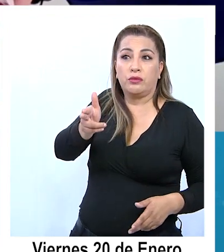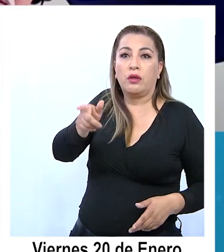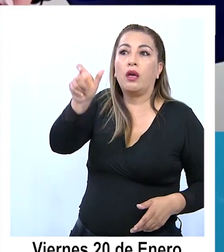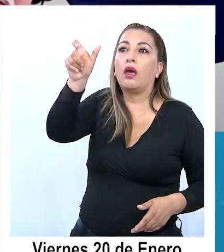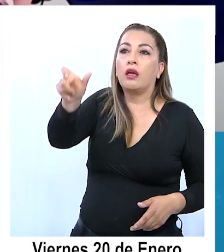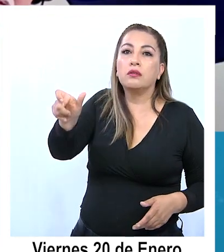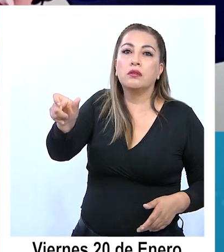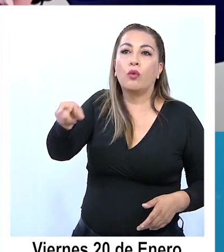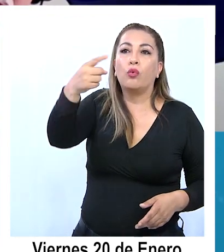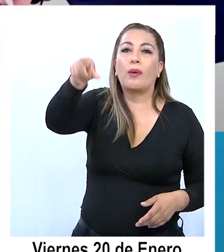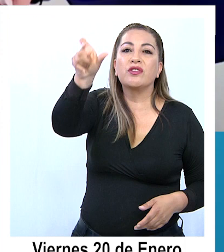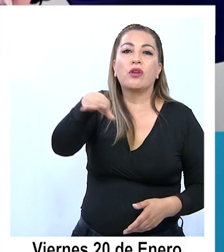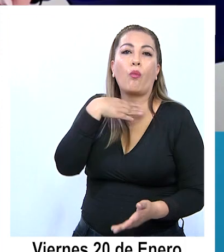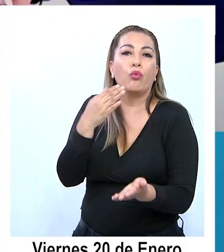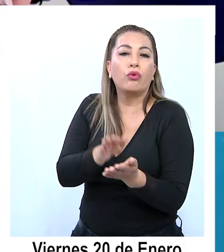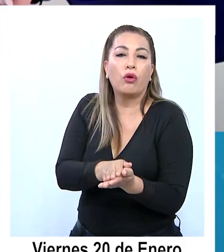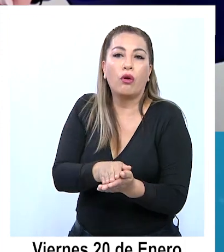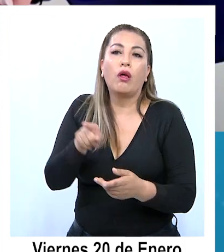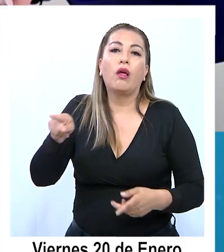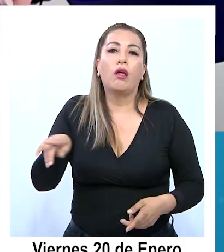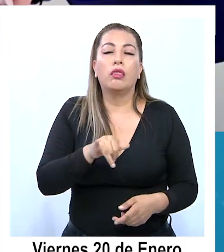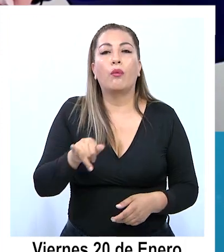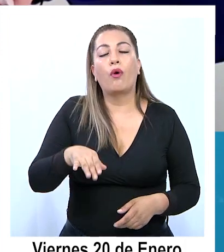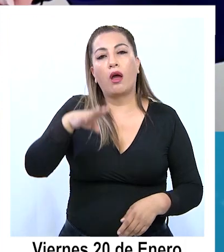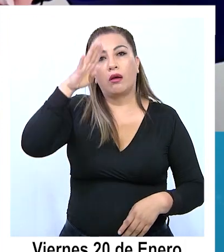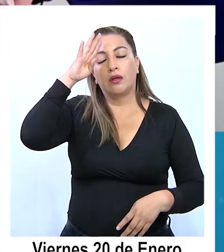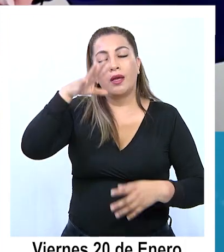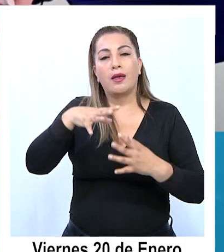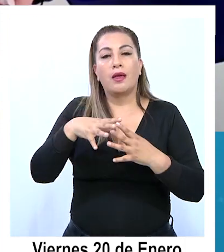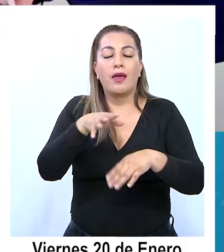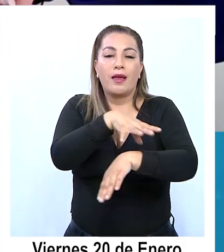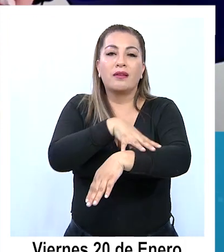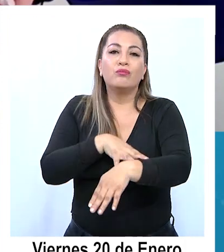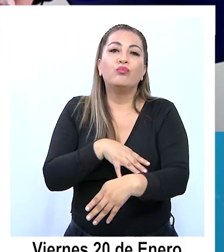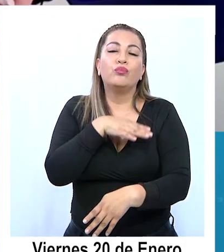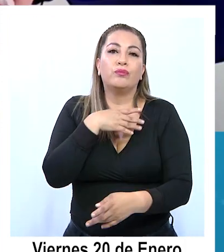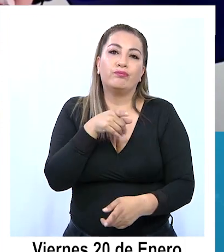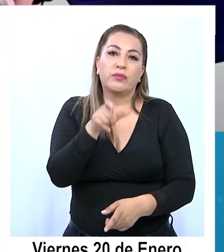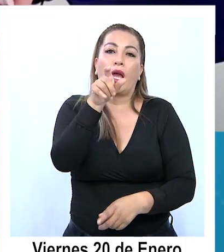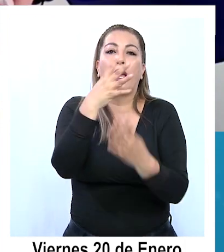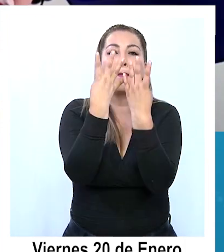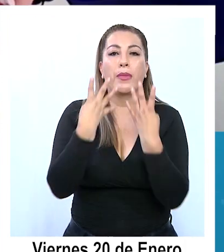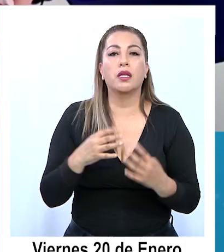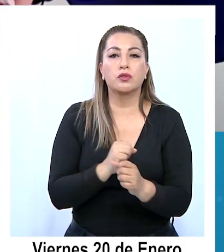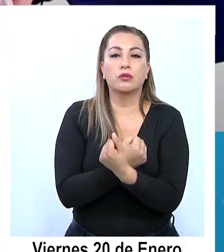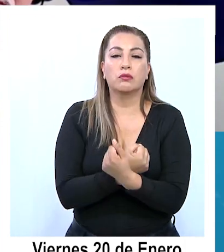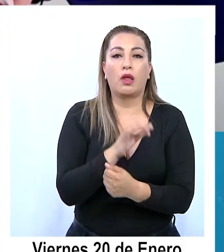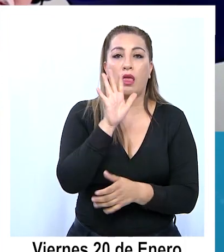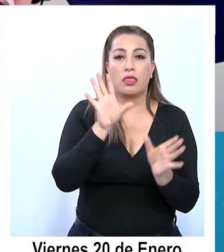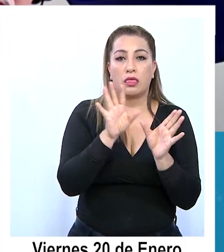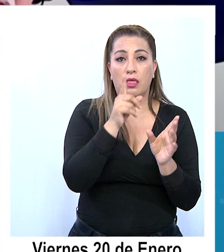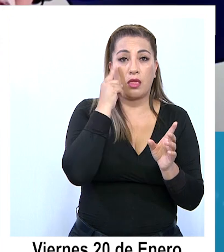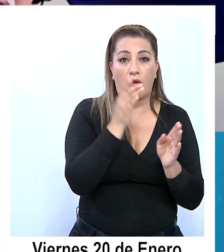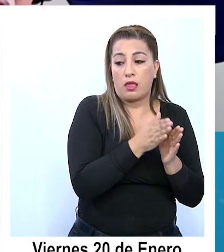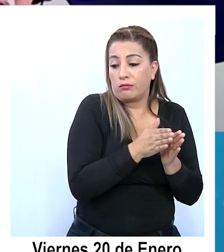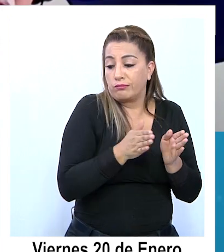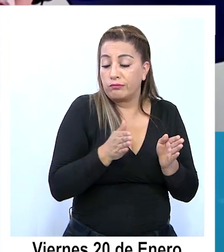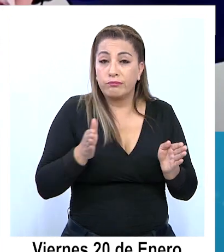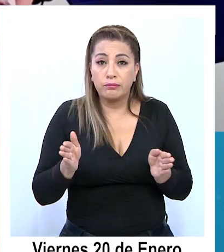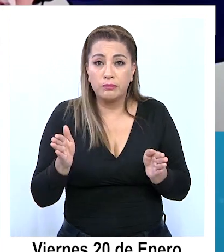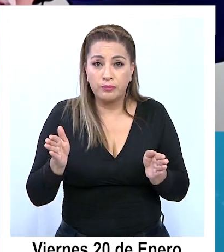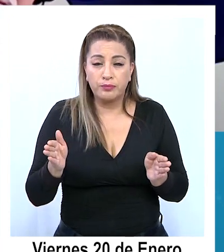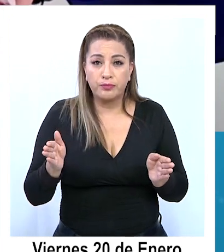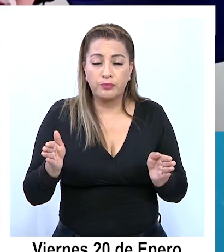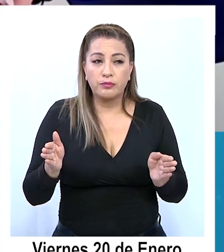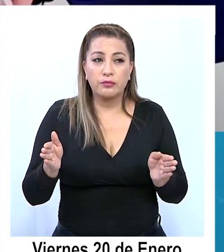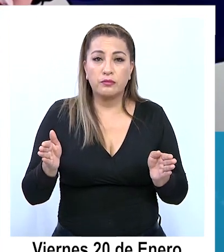estuvo preso, fue muy mal llevado también por el Ministerio Público, que hasta 10 días después visitó